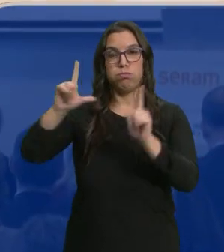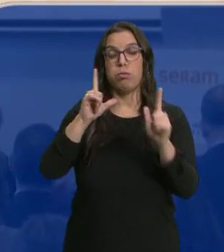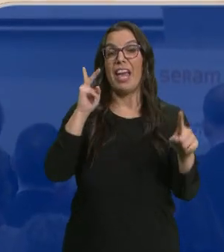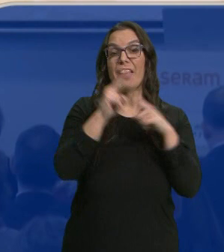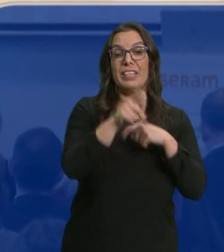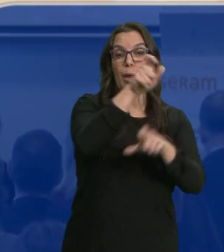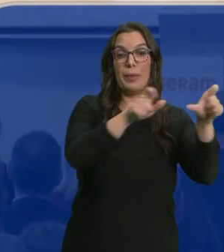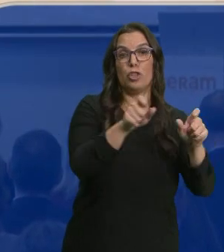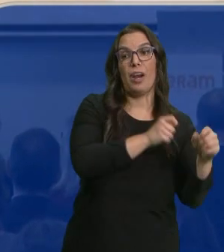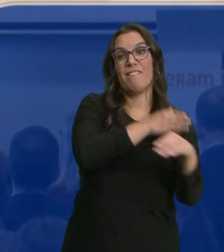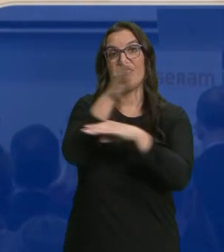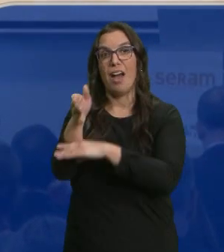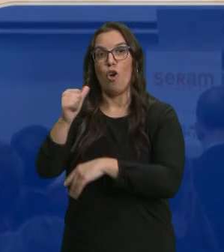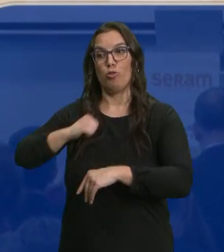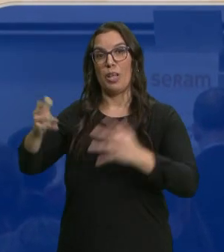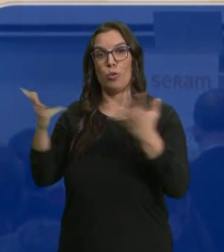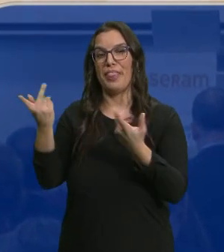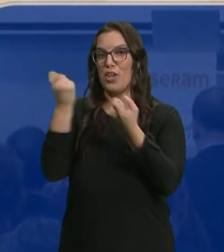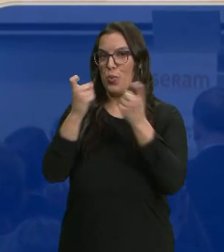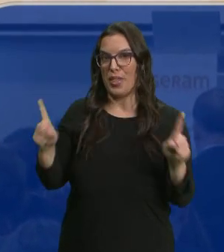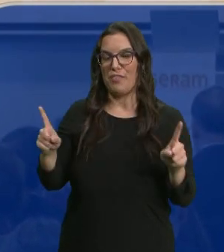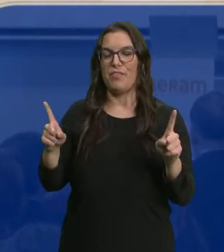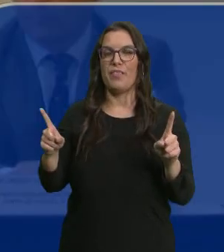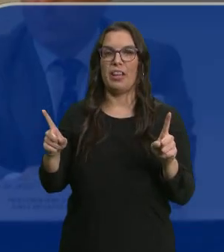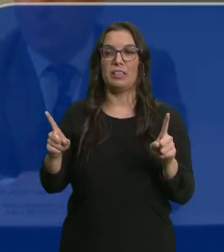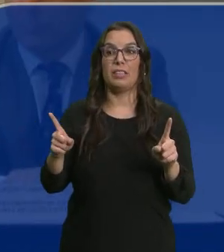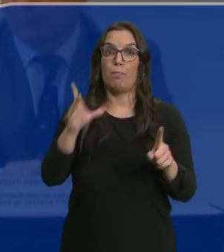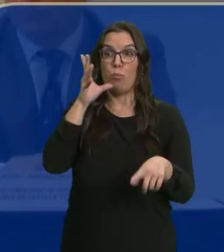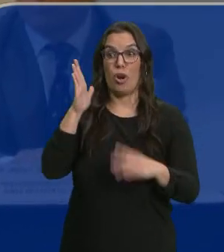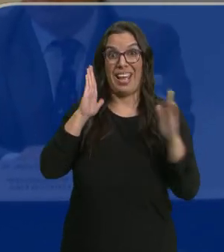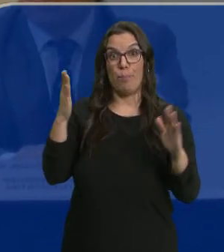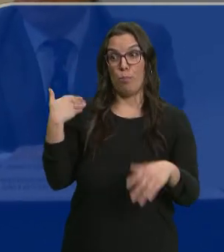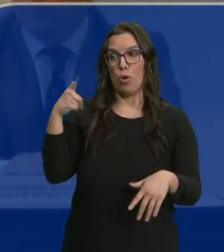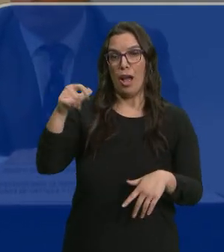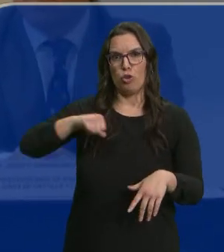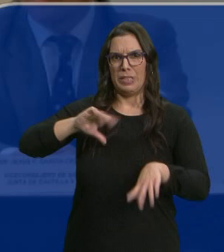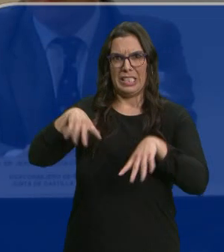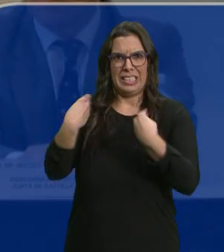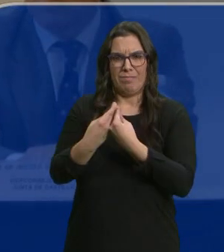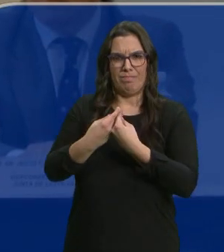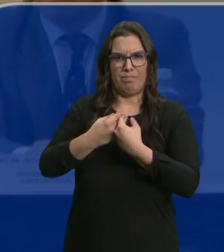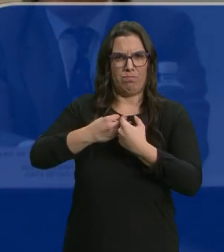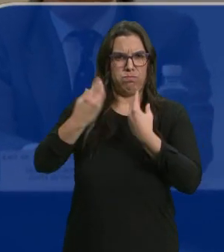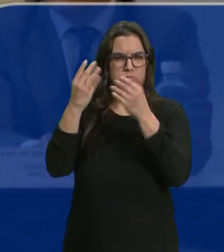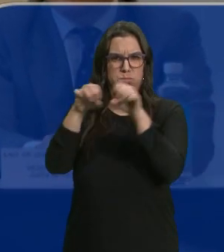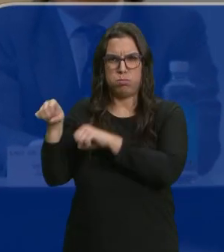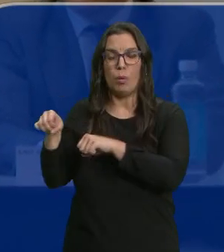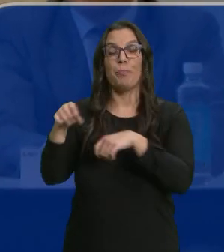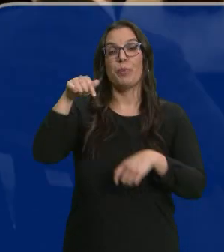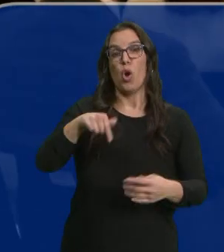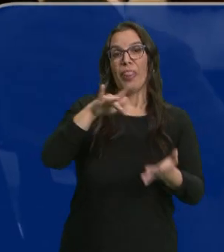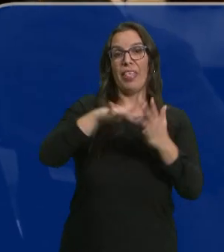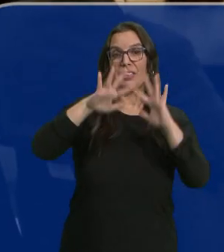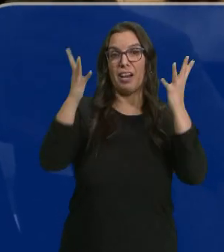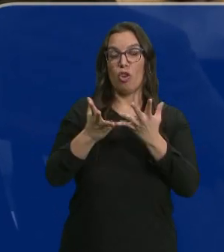se tuviesen que trasladar a las urgencias de un hospital en aquel momento colapsado. Un Día Internacional de la